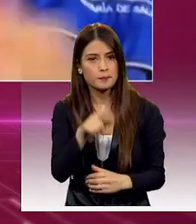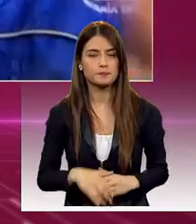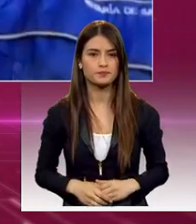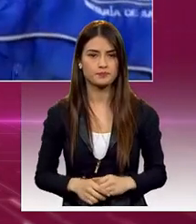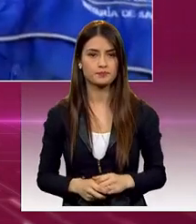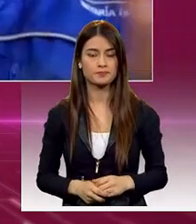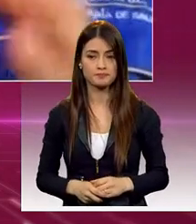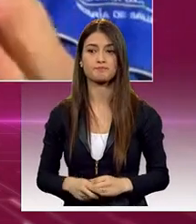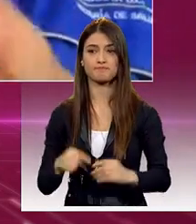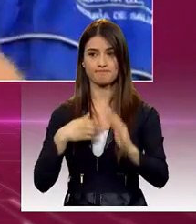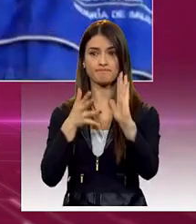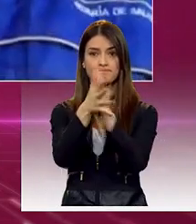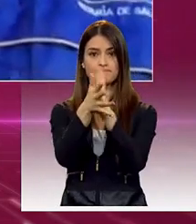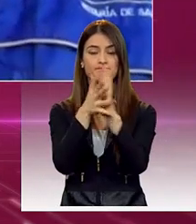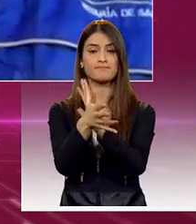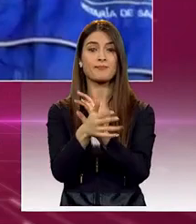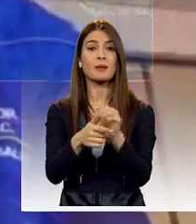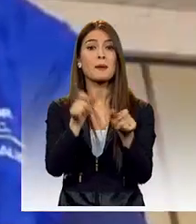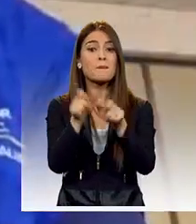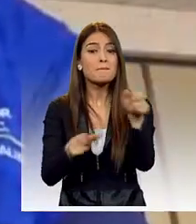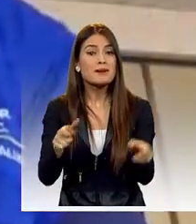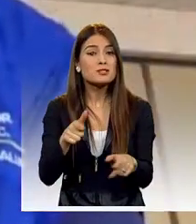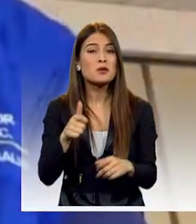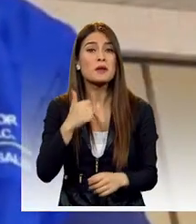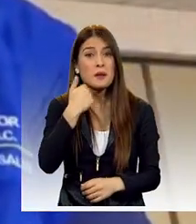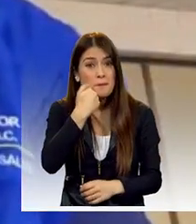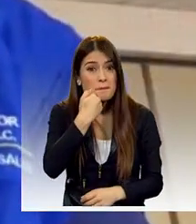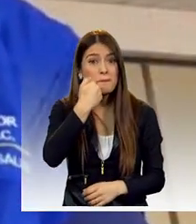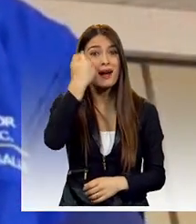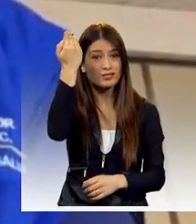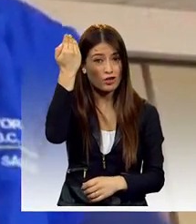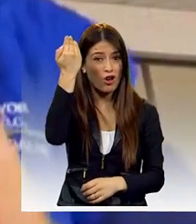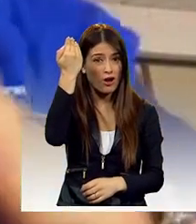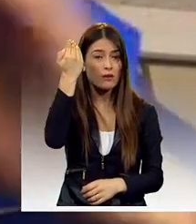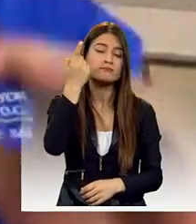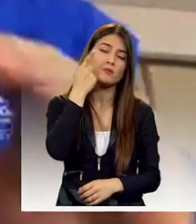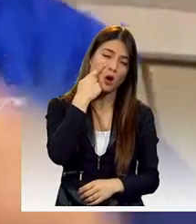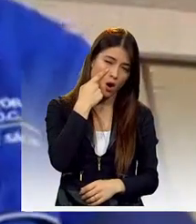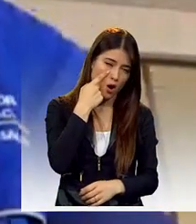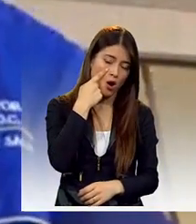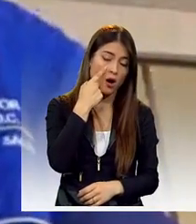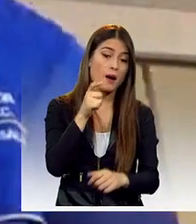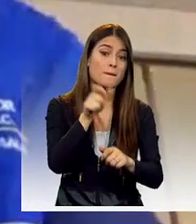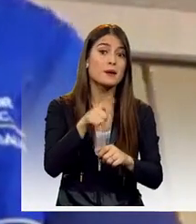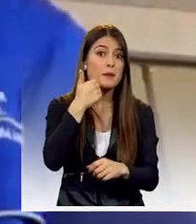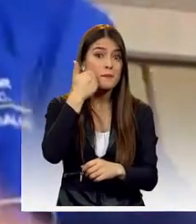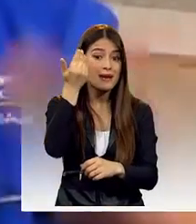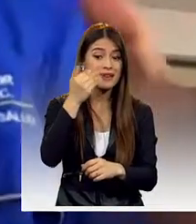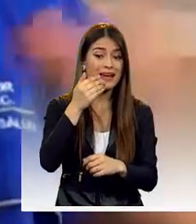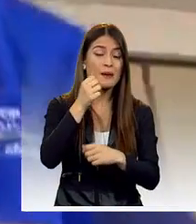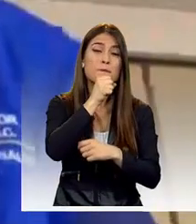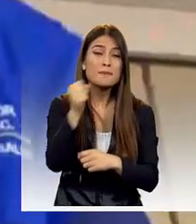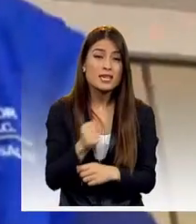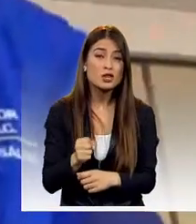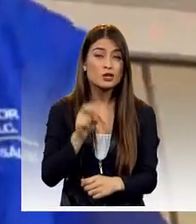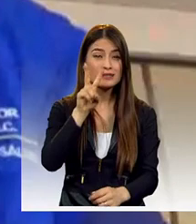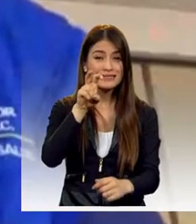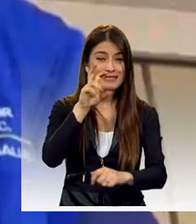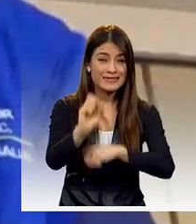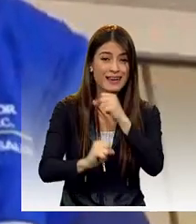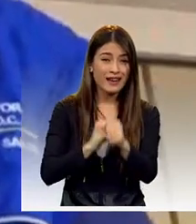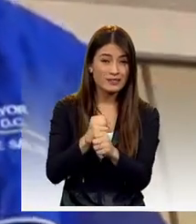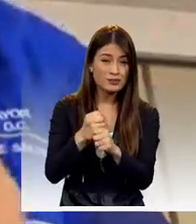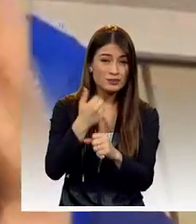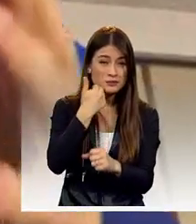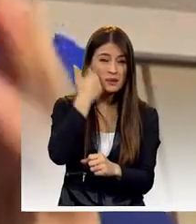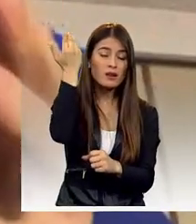Lo primero es que las personas mayores, como lo ha dicho sabiamente el Gobierno Nacional, para ellos no se acaba el confinamiento, desgraciadamente. Nos da pesar